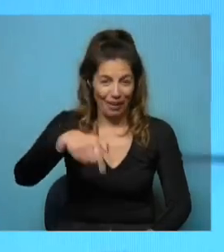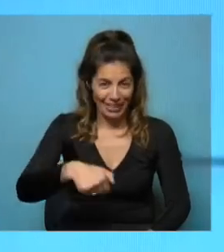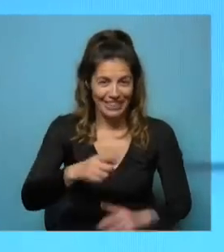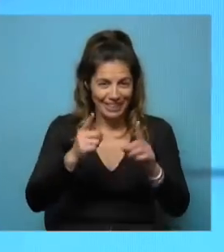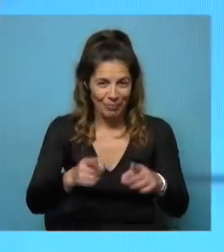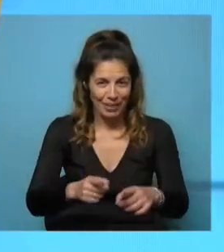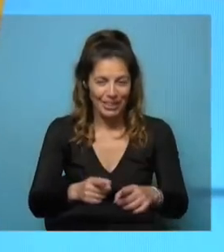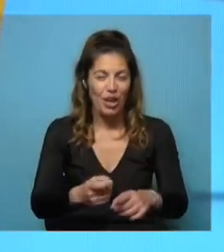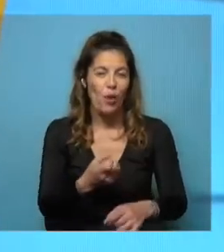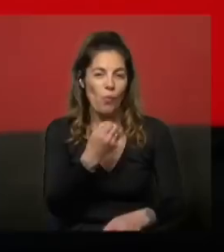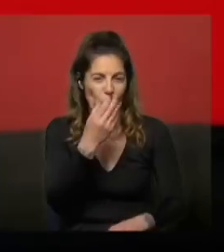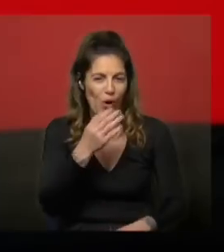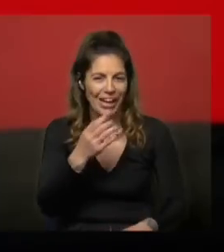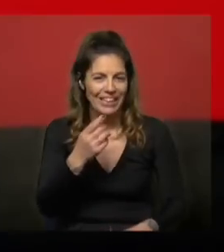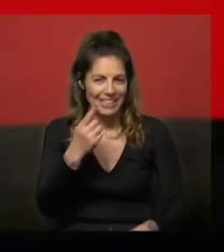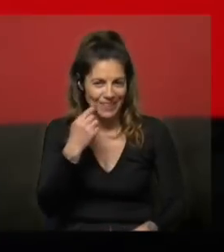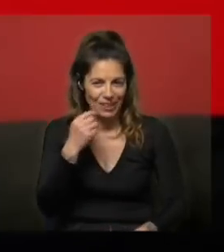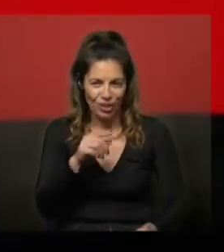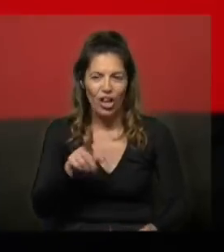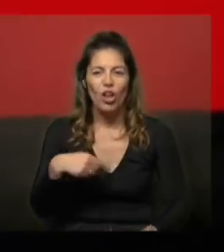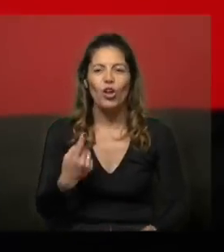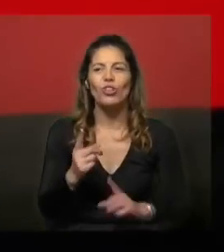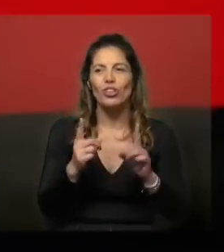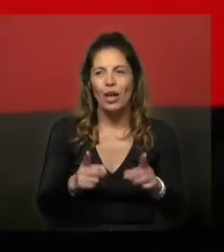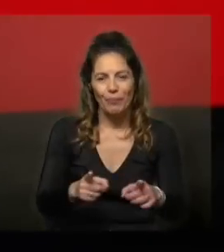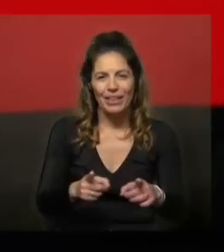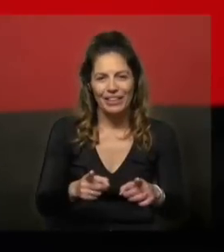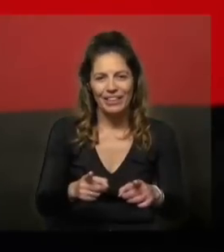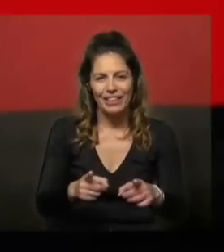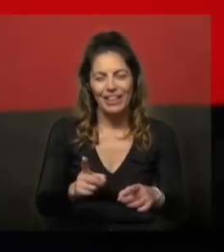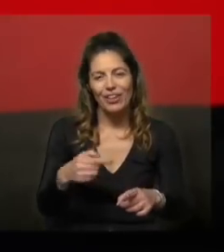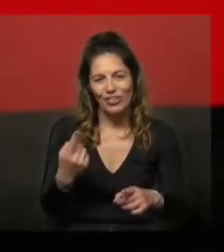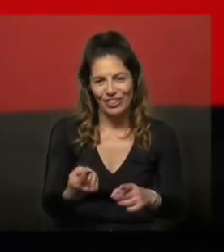que ahí en la otra pata muy fuerte que tiene también